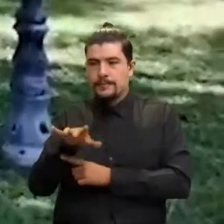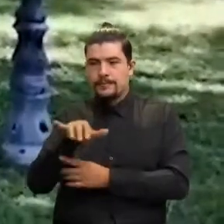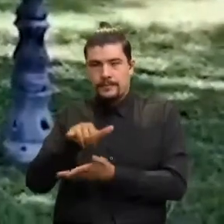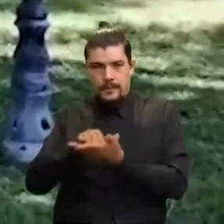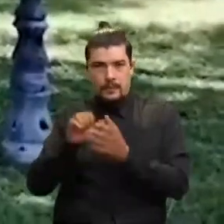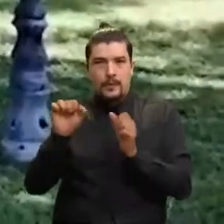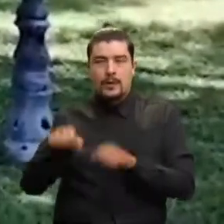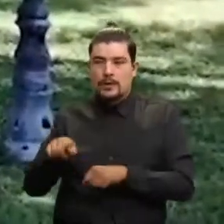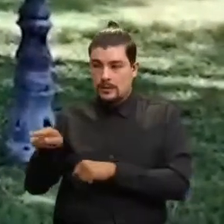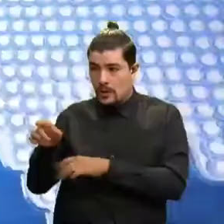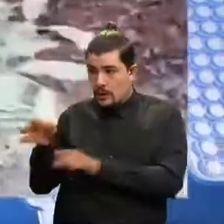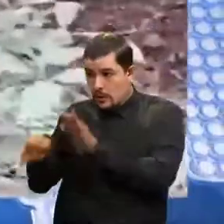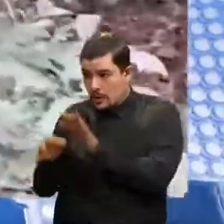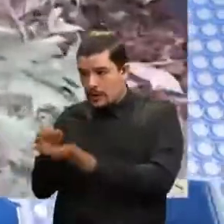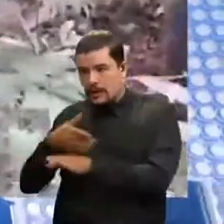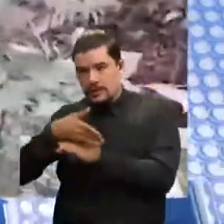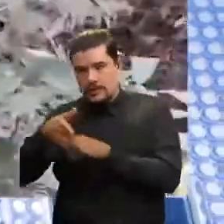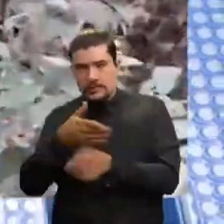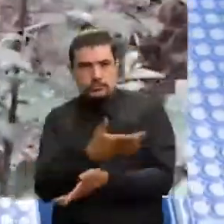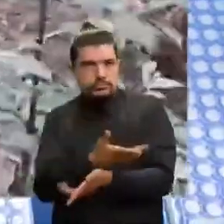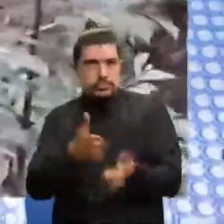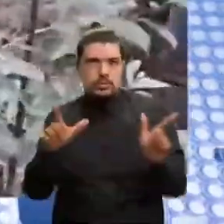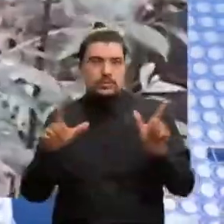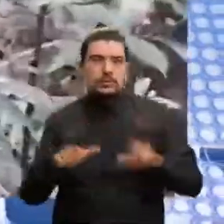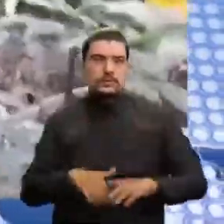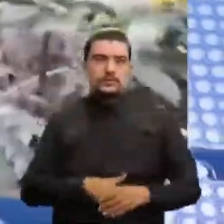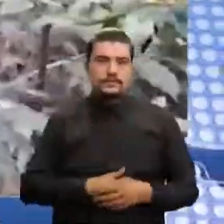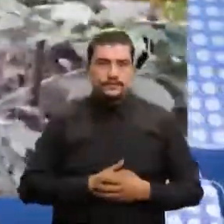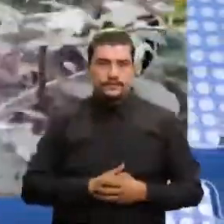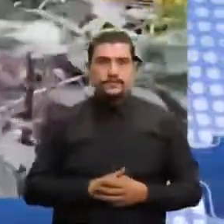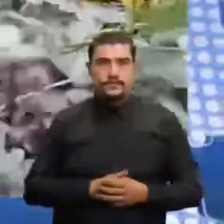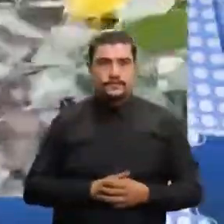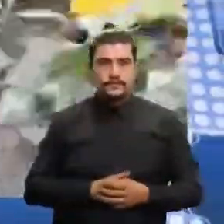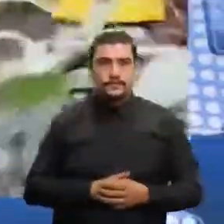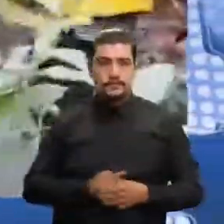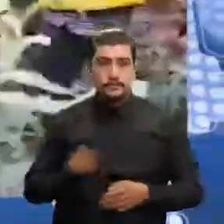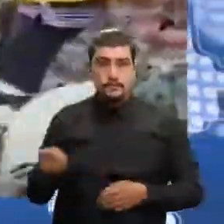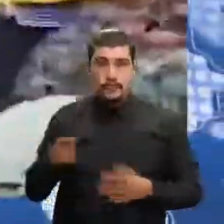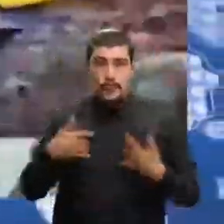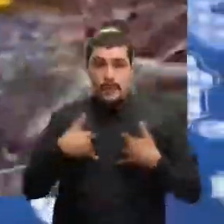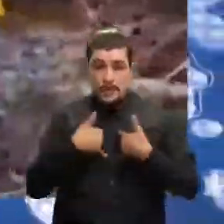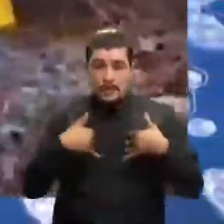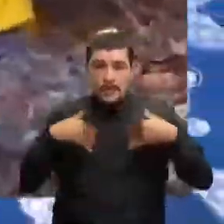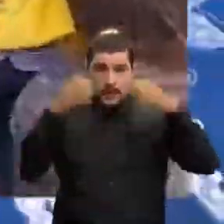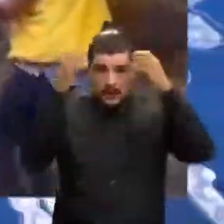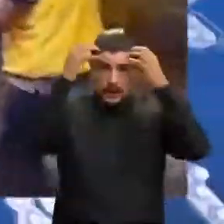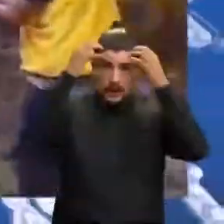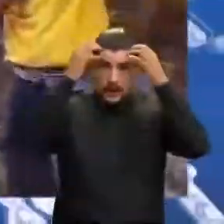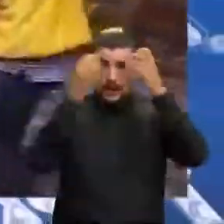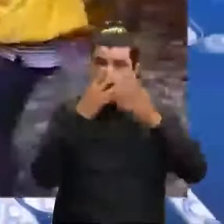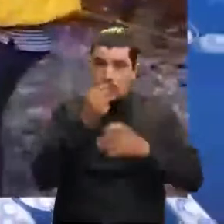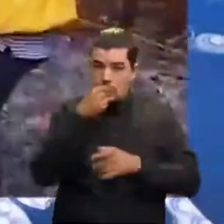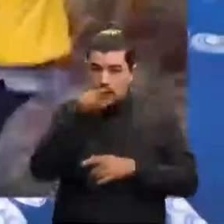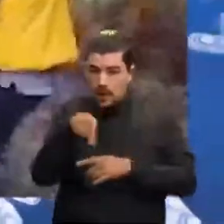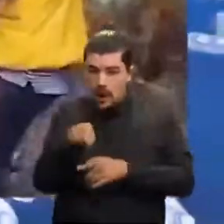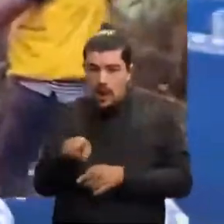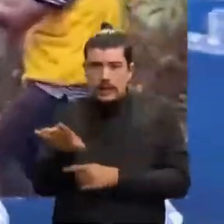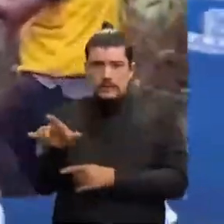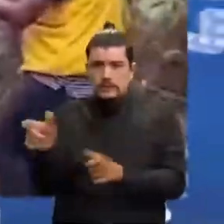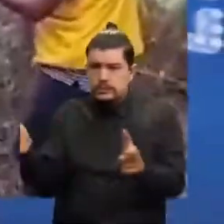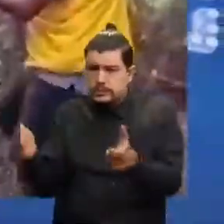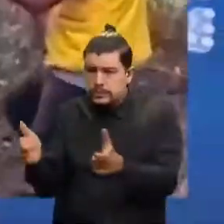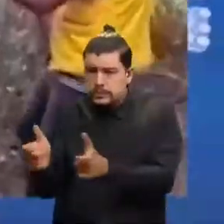una red de vapor estar del municipio el oso hormiguero con muy pocos ejemplares aún subsiste en esta parte selvática